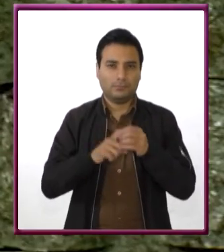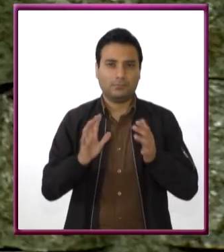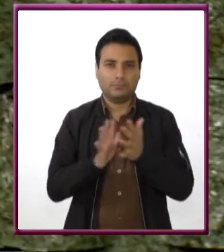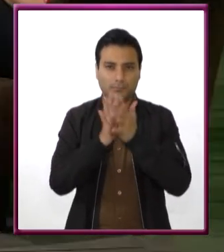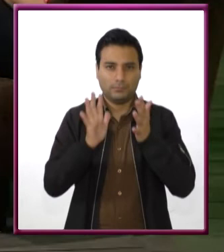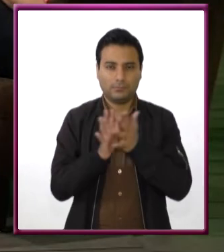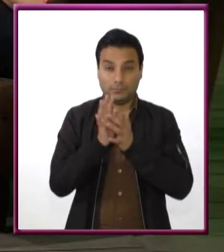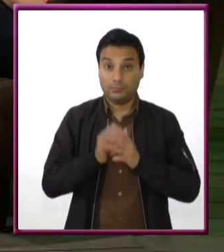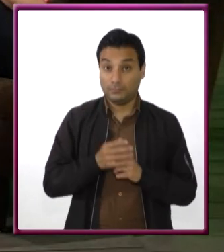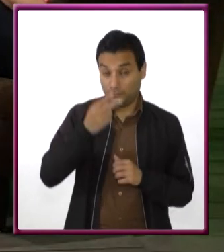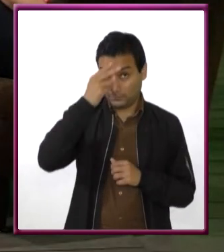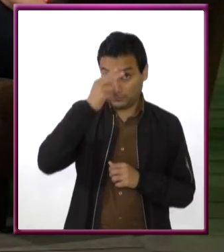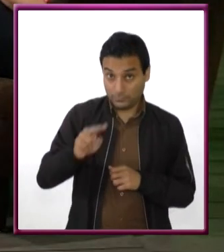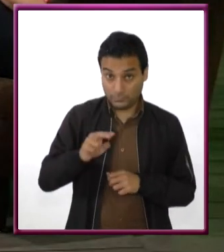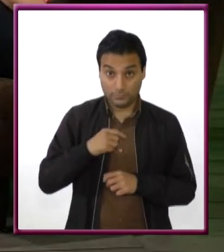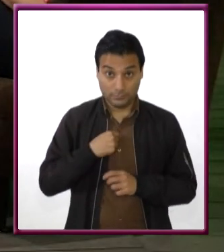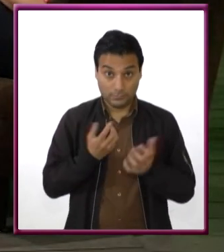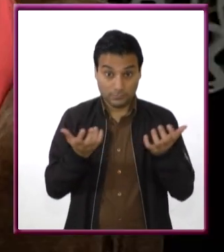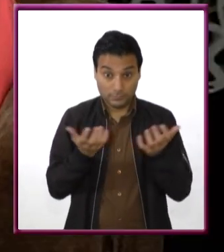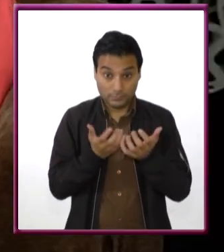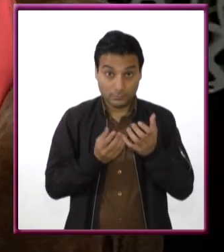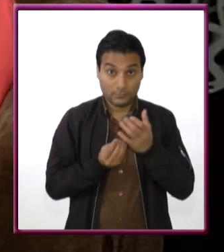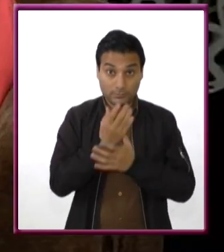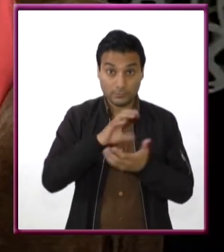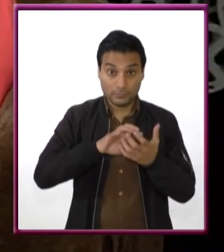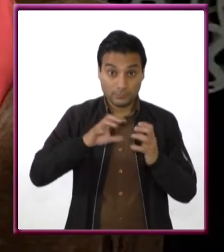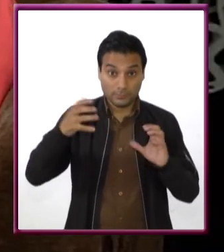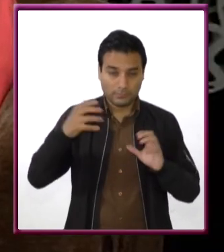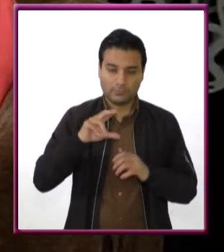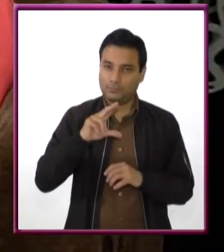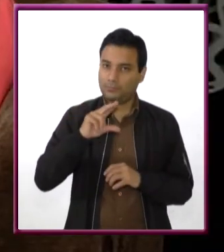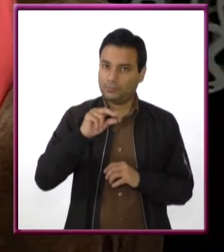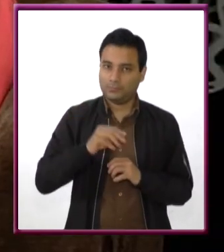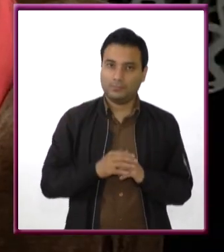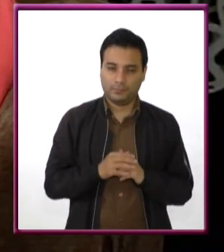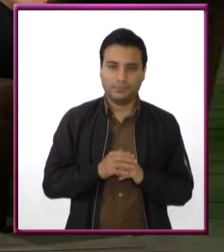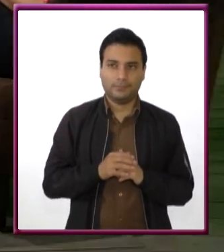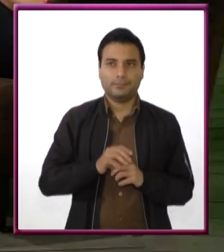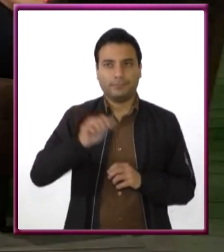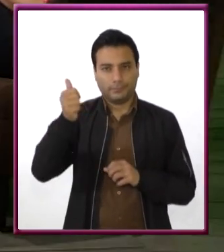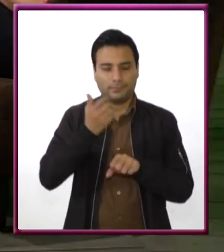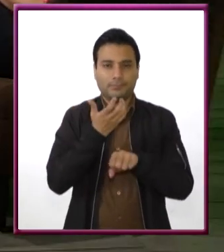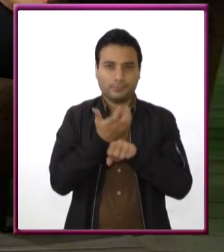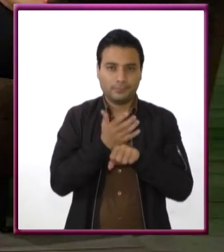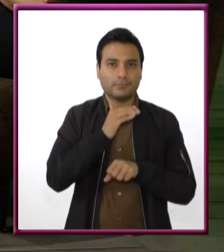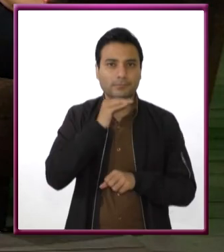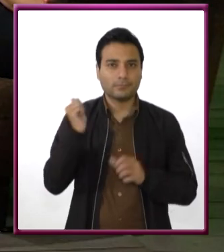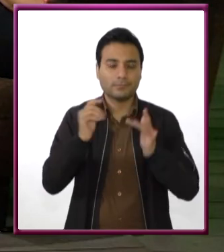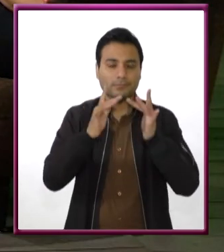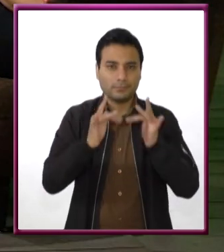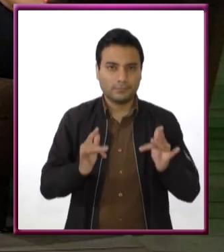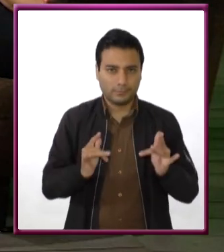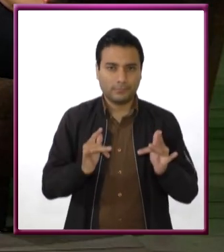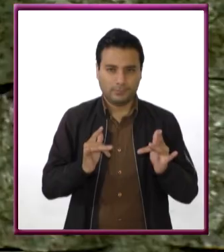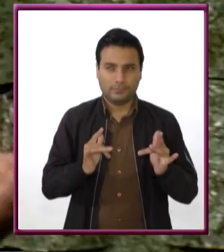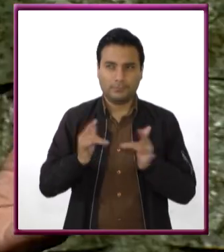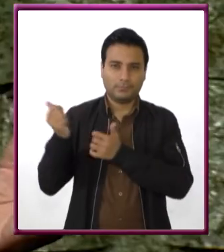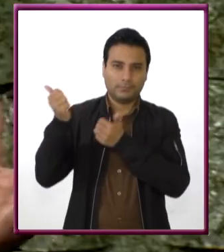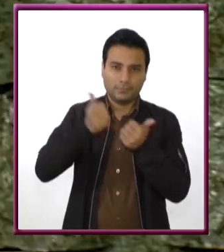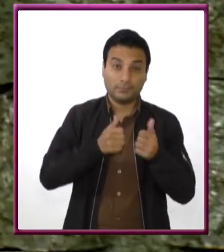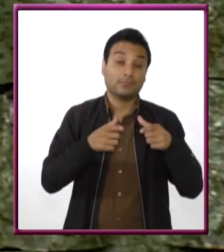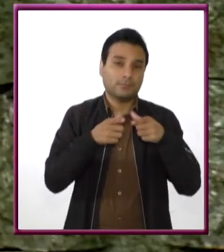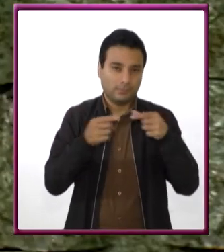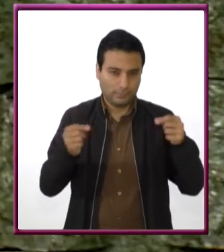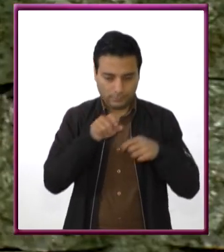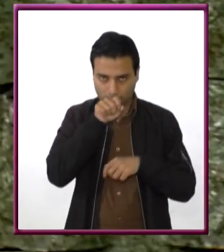nuevas moléculas. Realmente nosotros las importamos de otros países, véase Estados Unidos, véase Alemania, Francia,